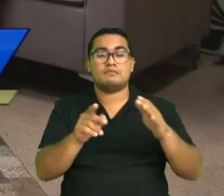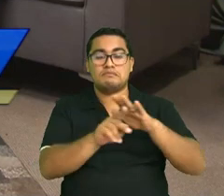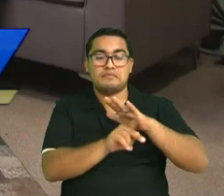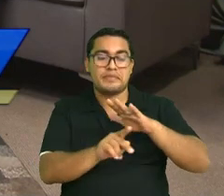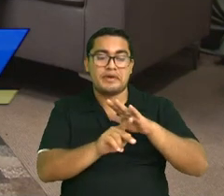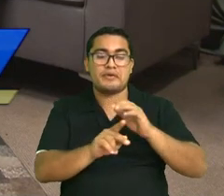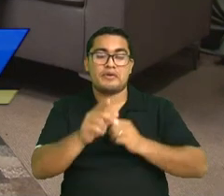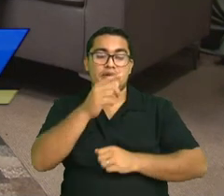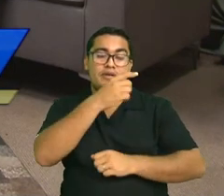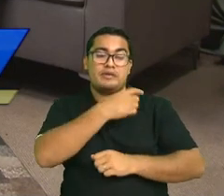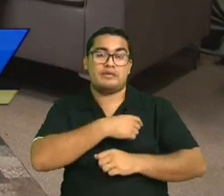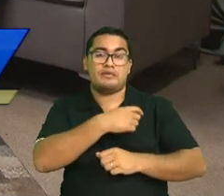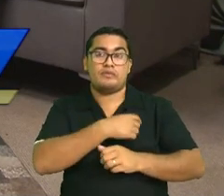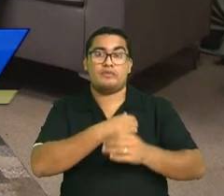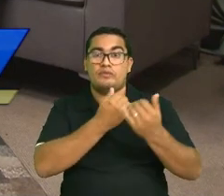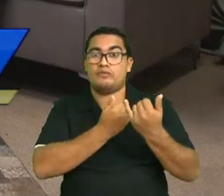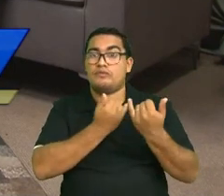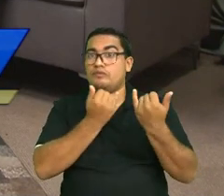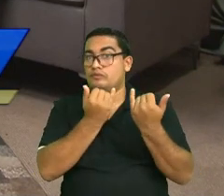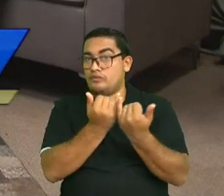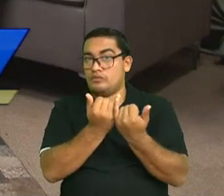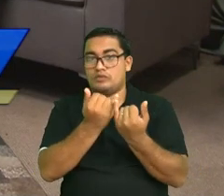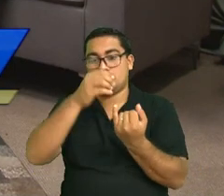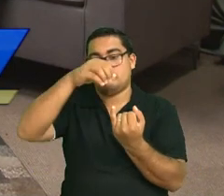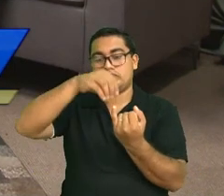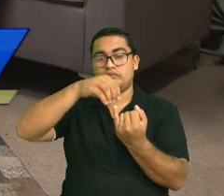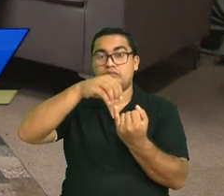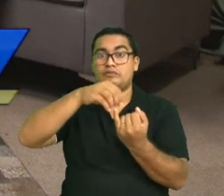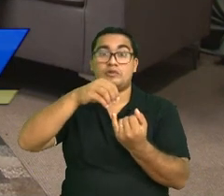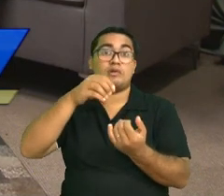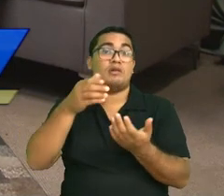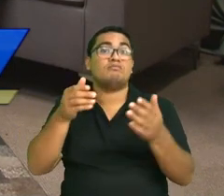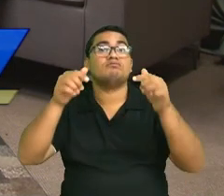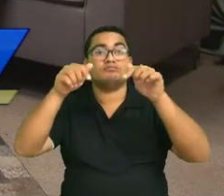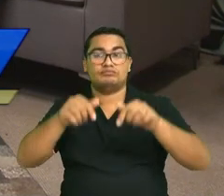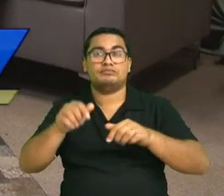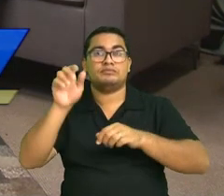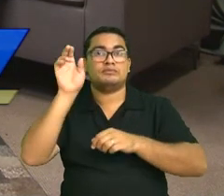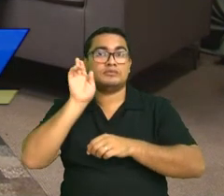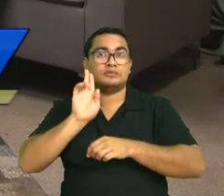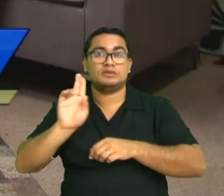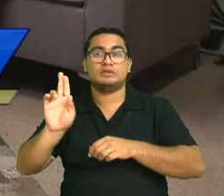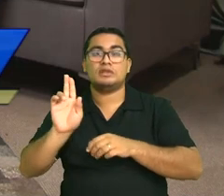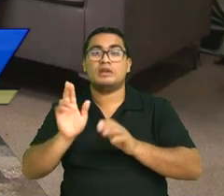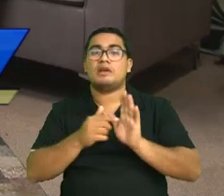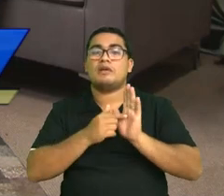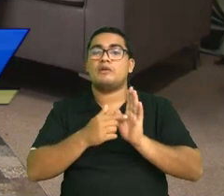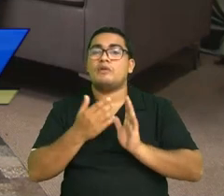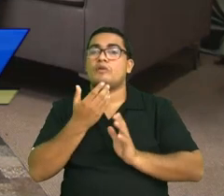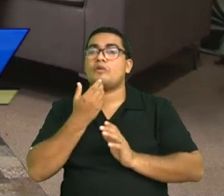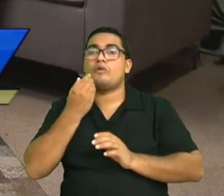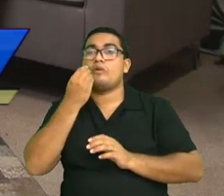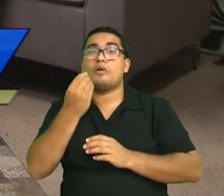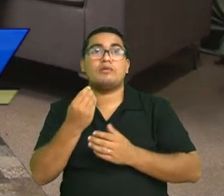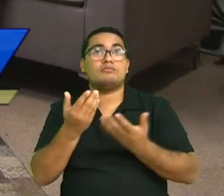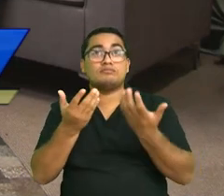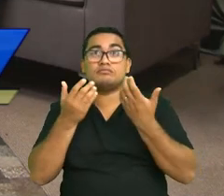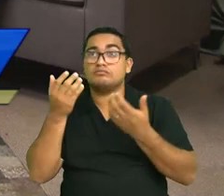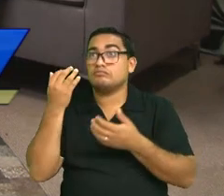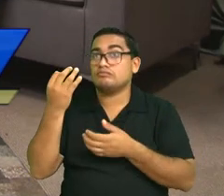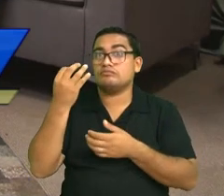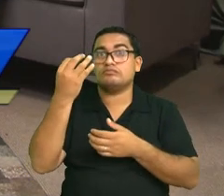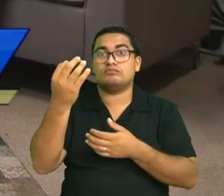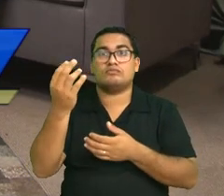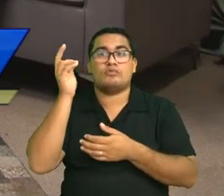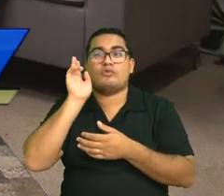desde la educación técnica y ahora pues la educación superior, porque los niños tienen aspiraciones, los jóvenes tienen aspiraciones y